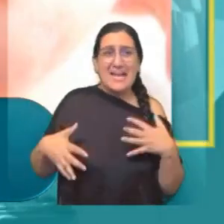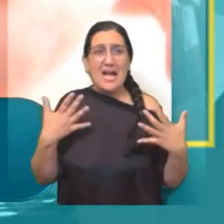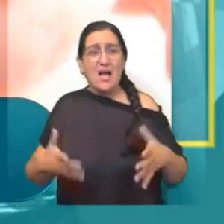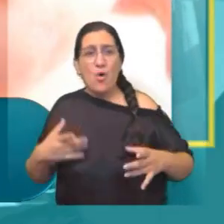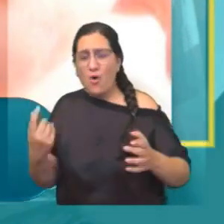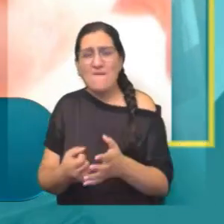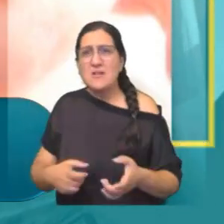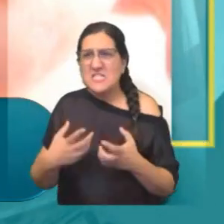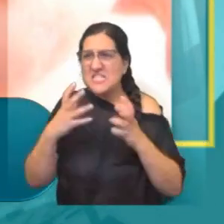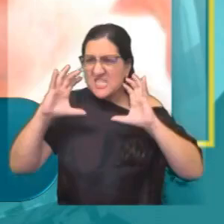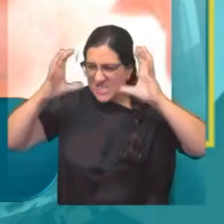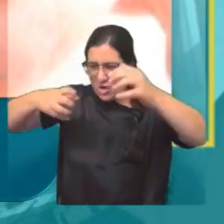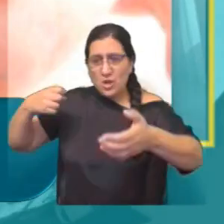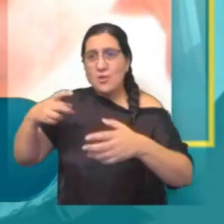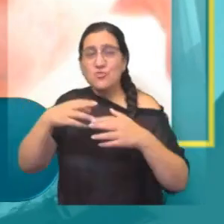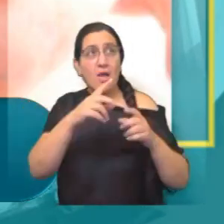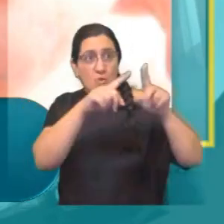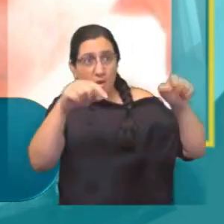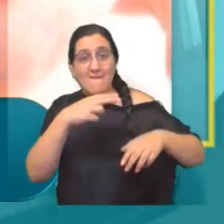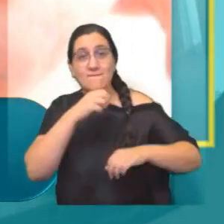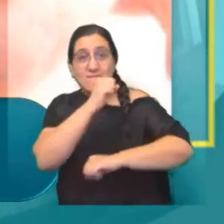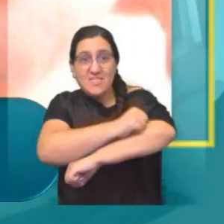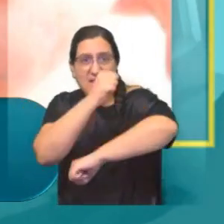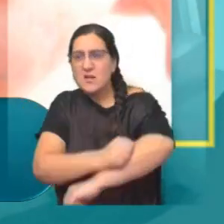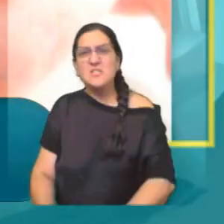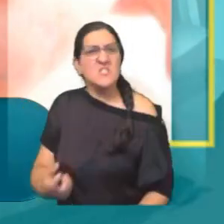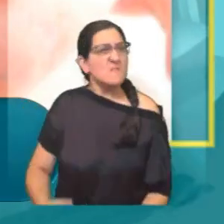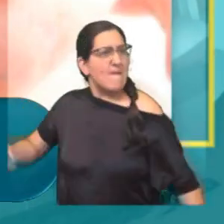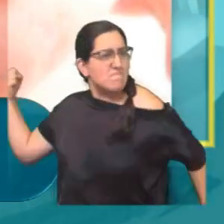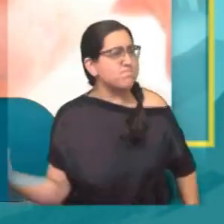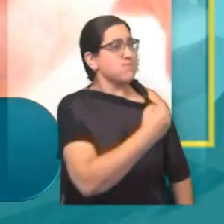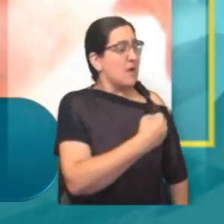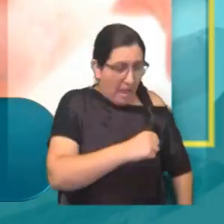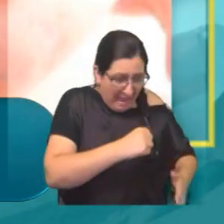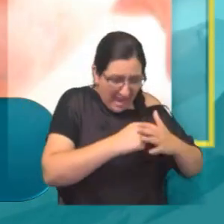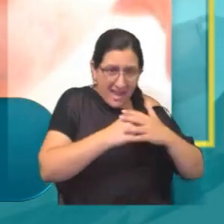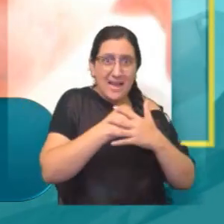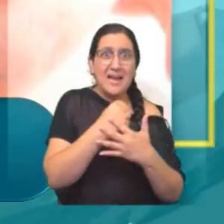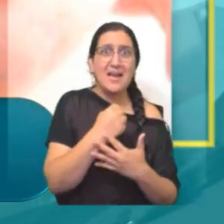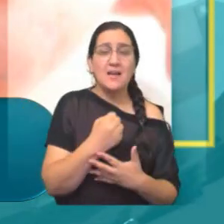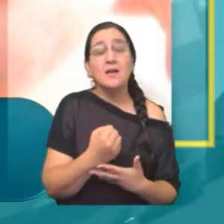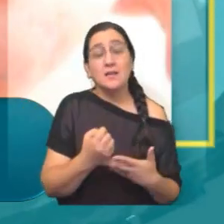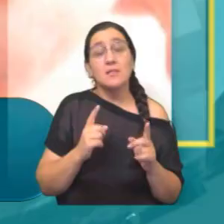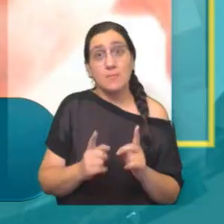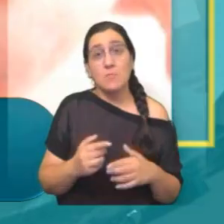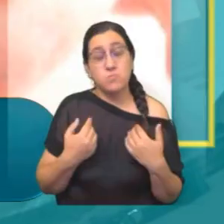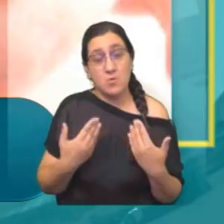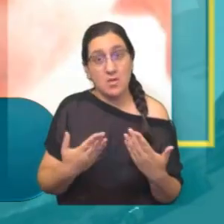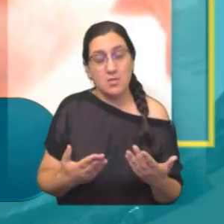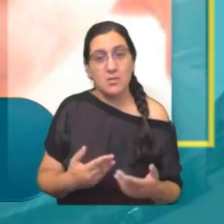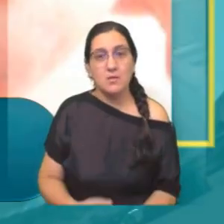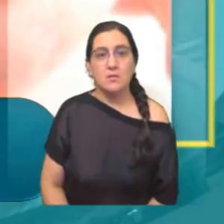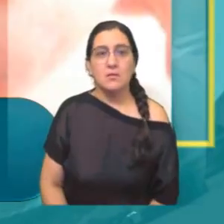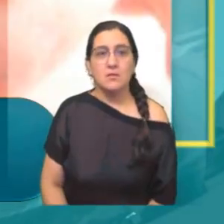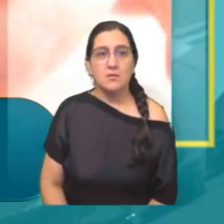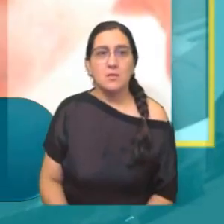un vidrio, ha golpeado una ventana y bueno, queda con muchos cortes en la mano. Después esa mano tiene un abordaje en lo que tiene que ver con las intervenciones quirúrgicas, que